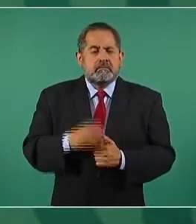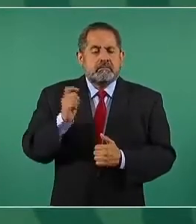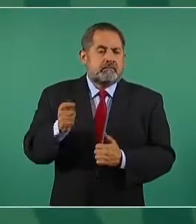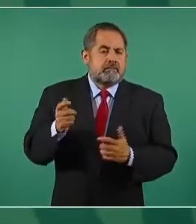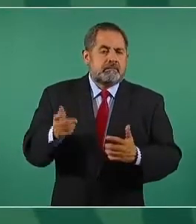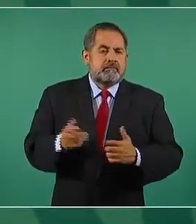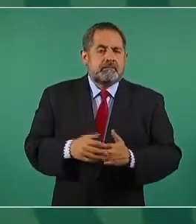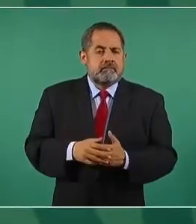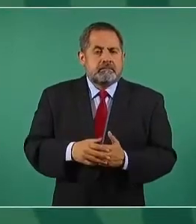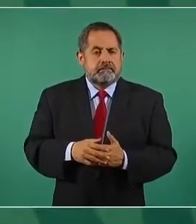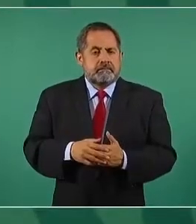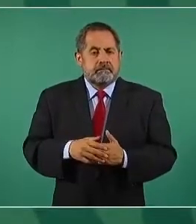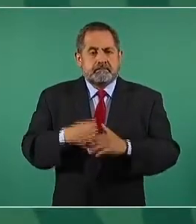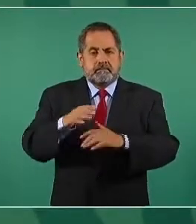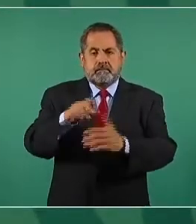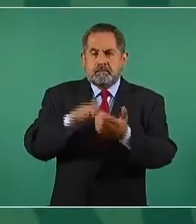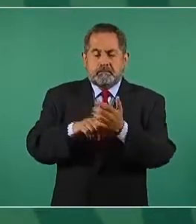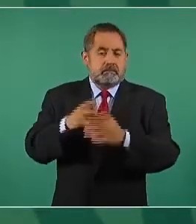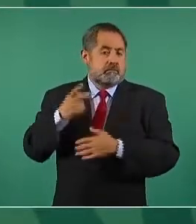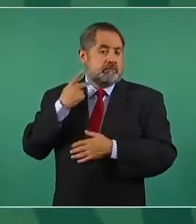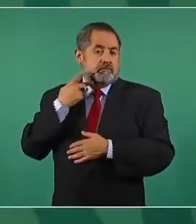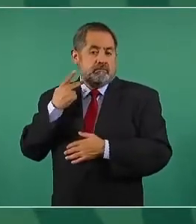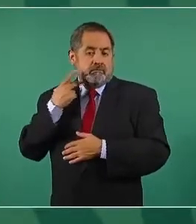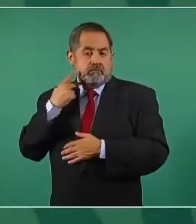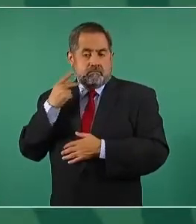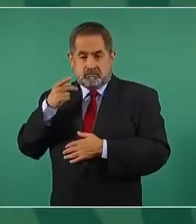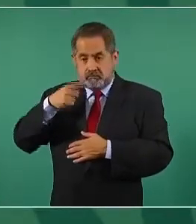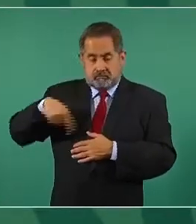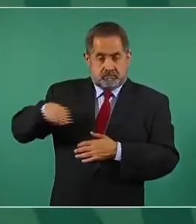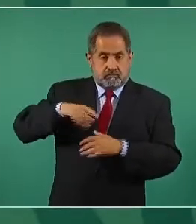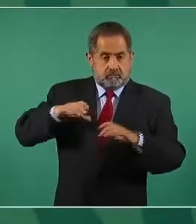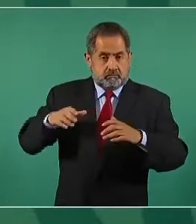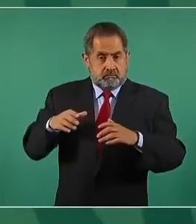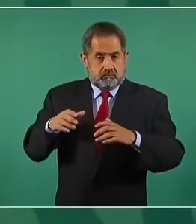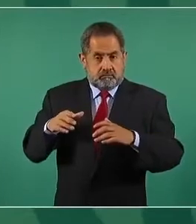que los asuntos políticos